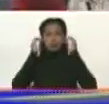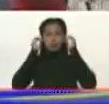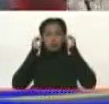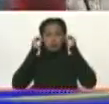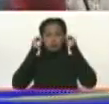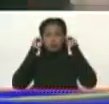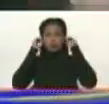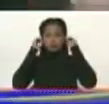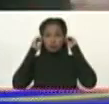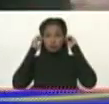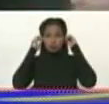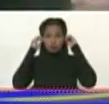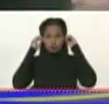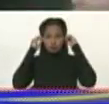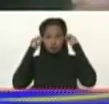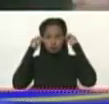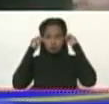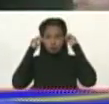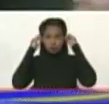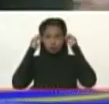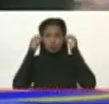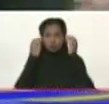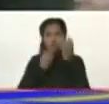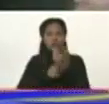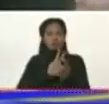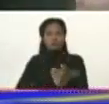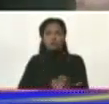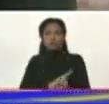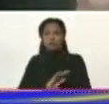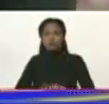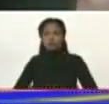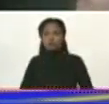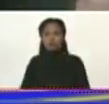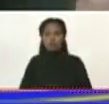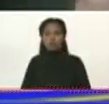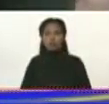continente. Es el creol.